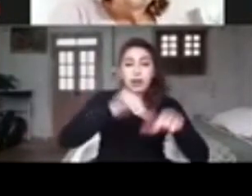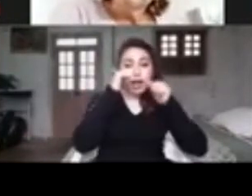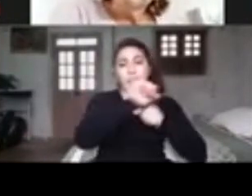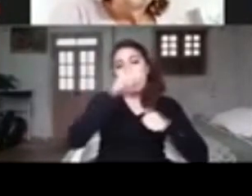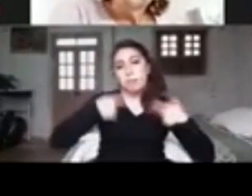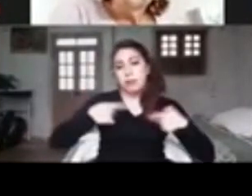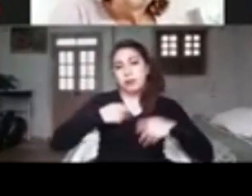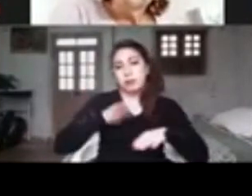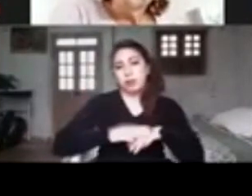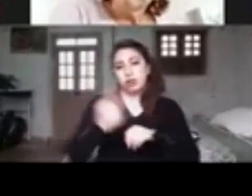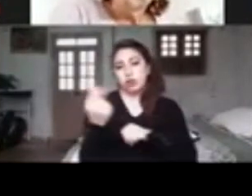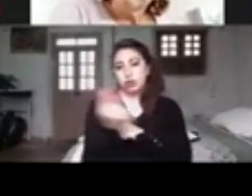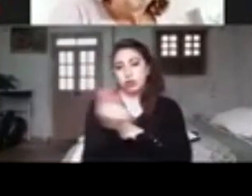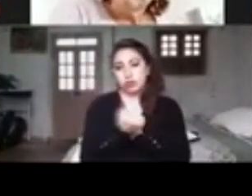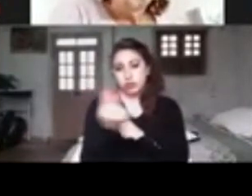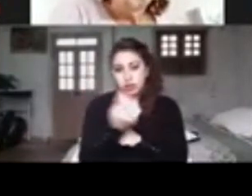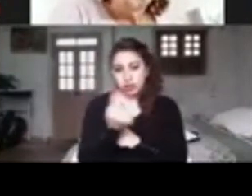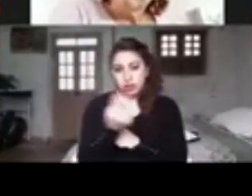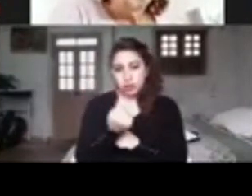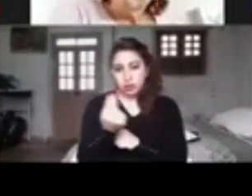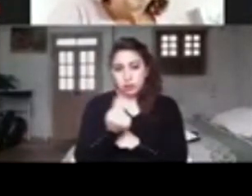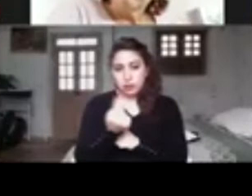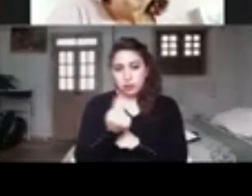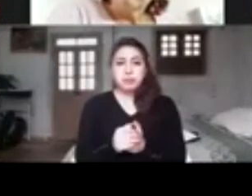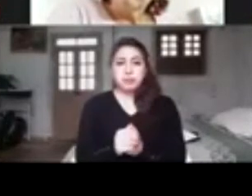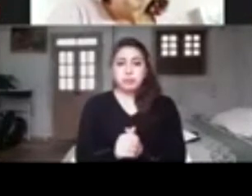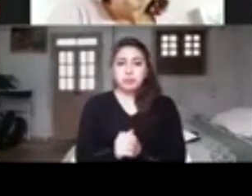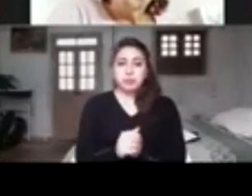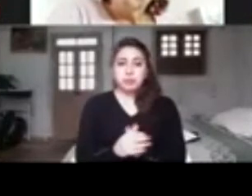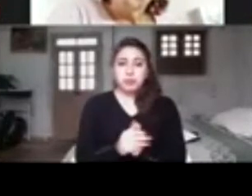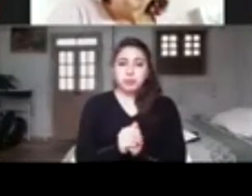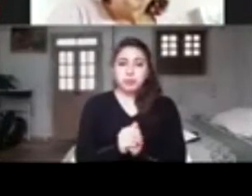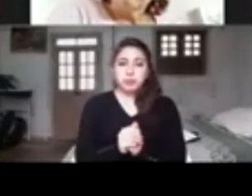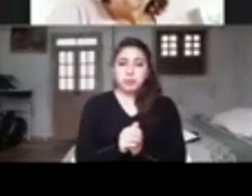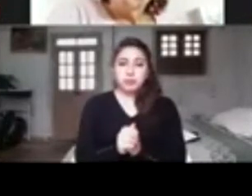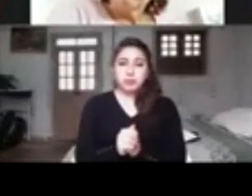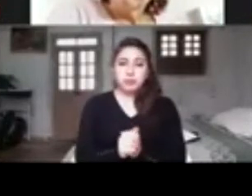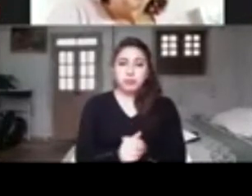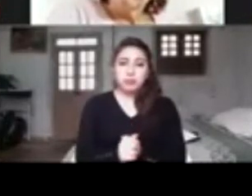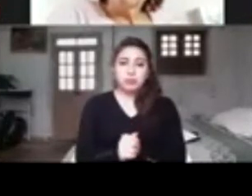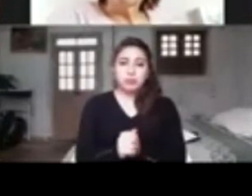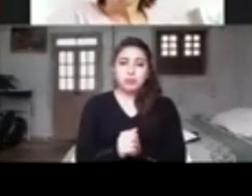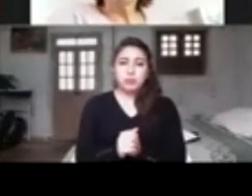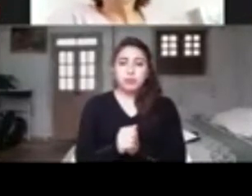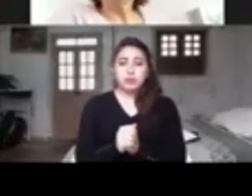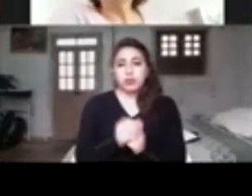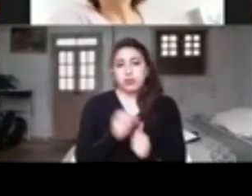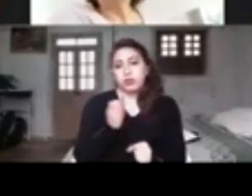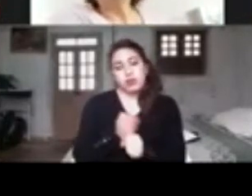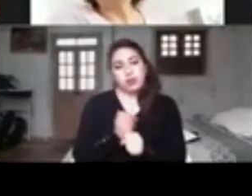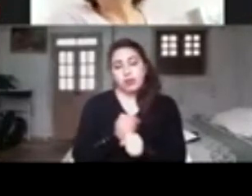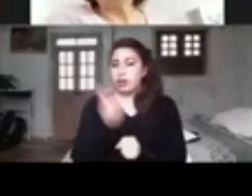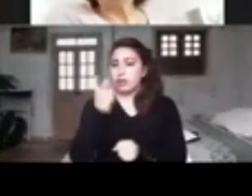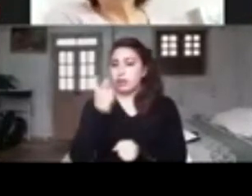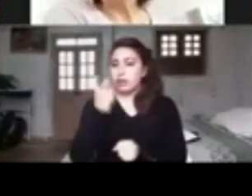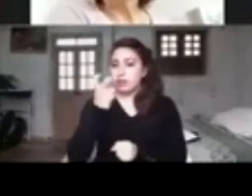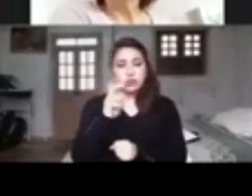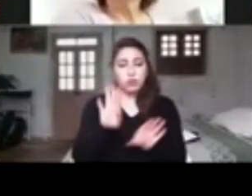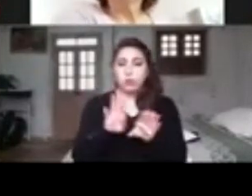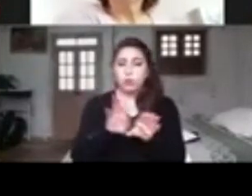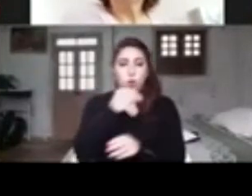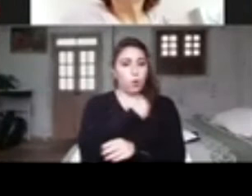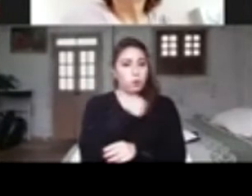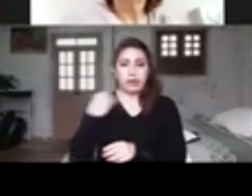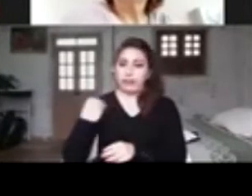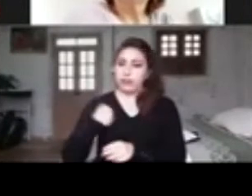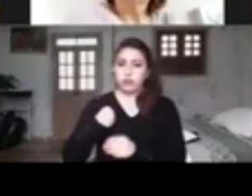al gobierno y también hacernos a nosotros sensibles como actores públicos que estamos obligados a garantizar esos derechos. Obligados a garantizarlos